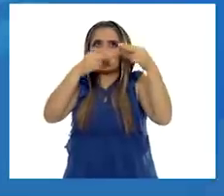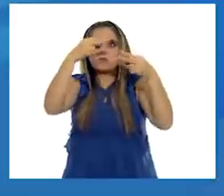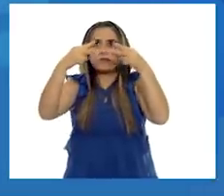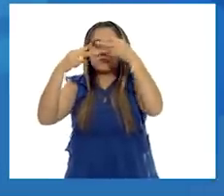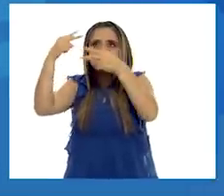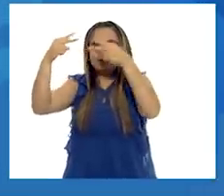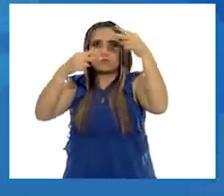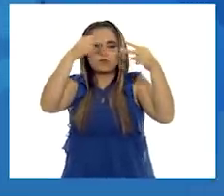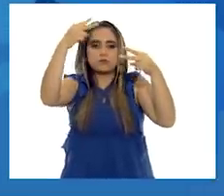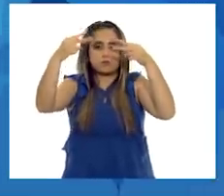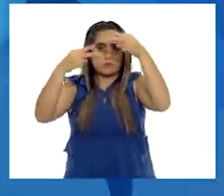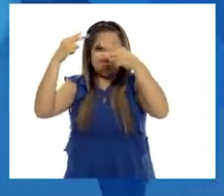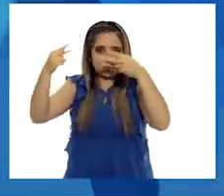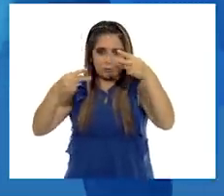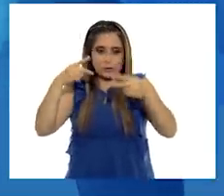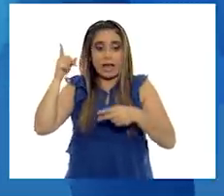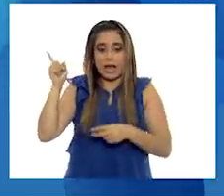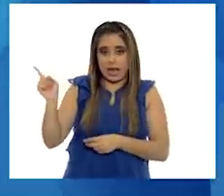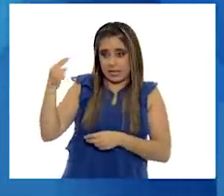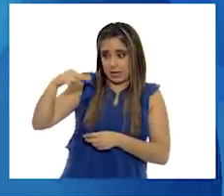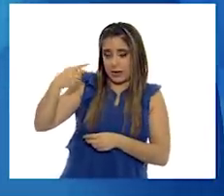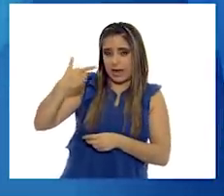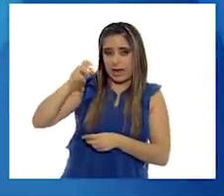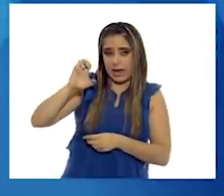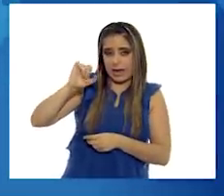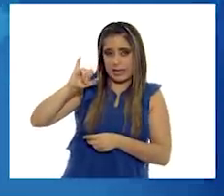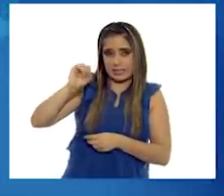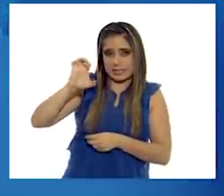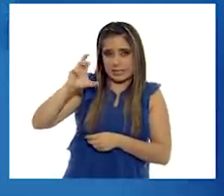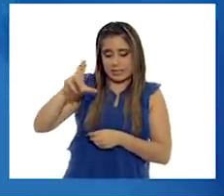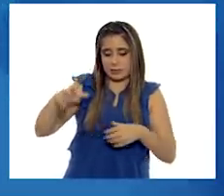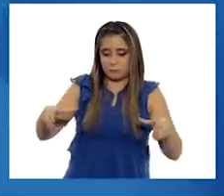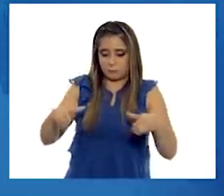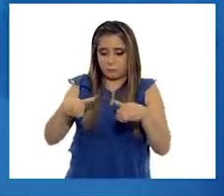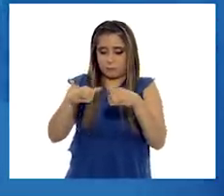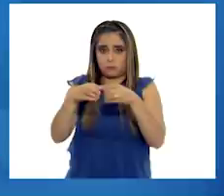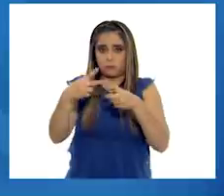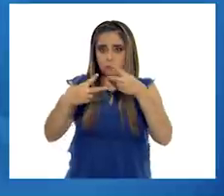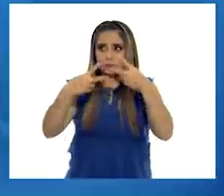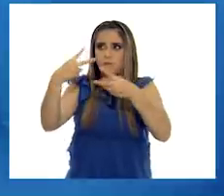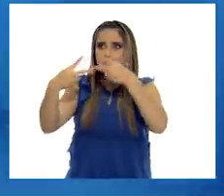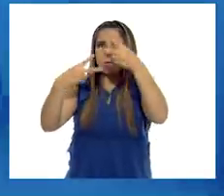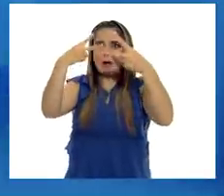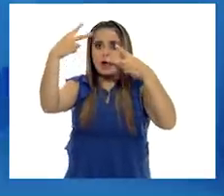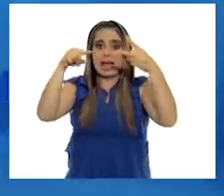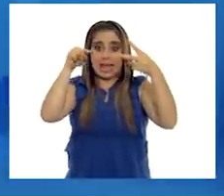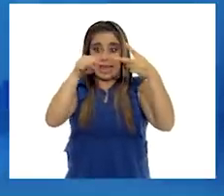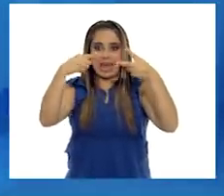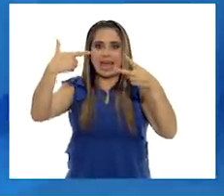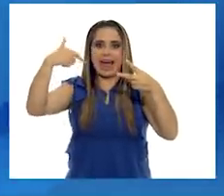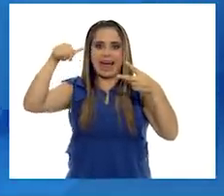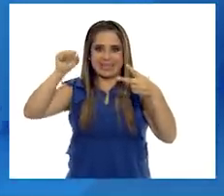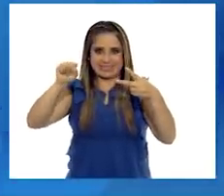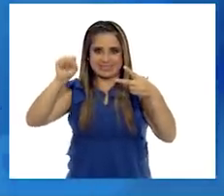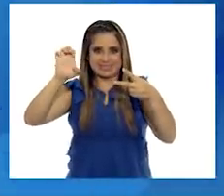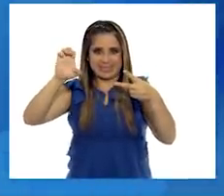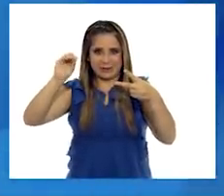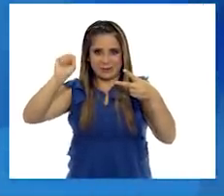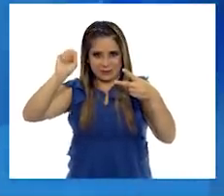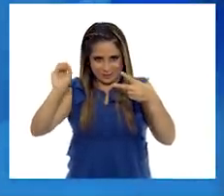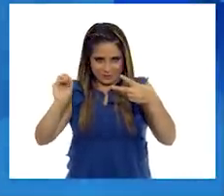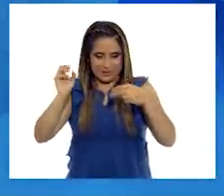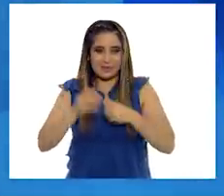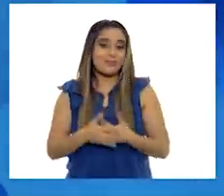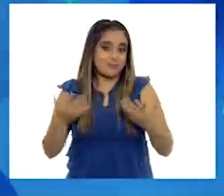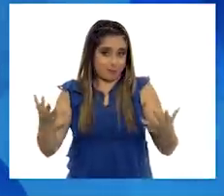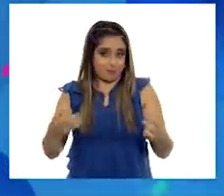geyser? ¡Eso! Entonces podemos ver los tres estados físicos de la materia, pero, bueno, los más típicos, porque estábamos viendo que